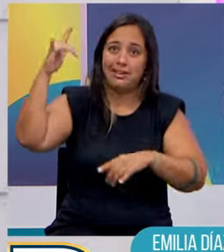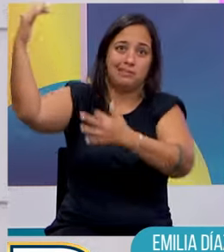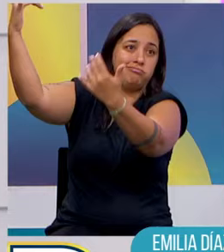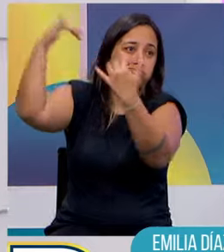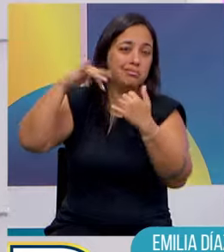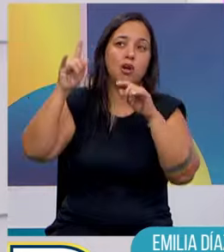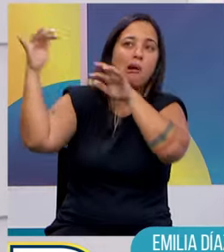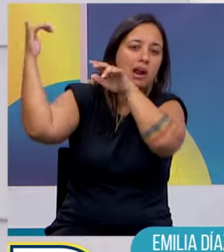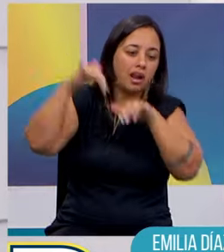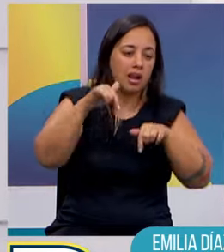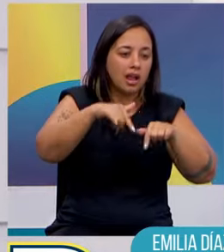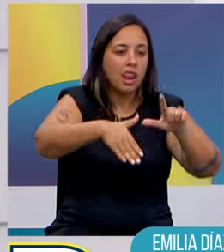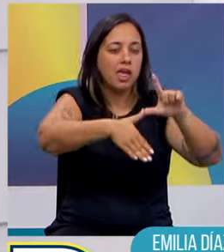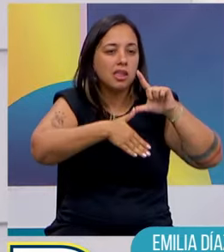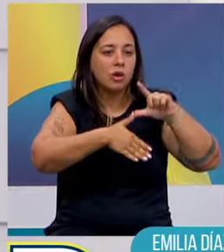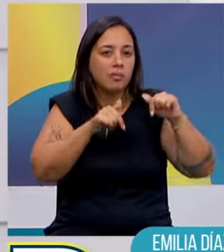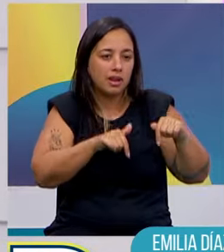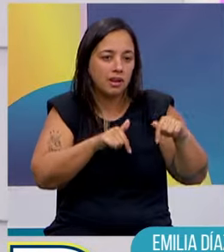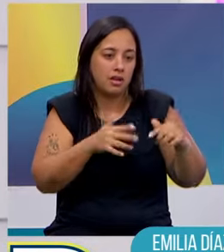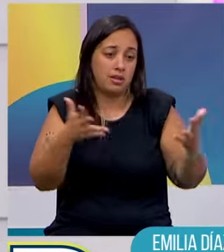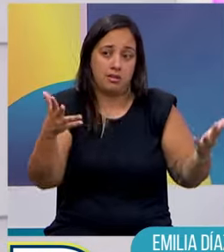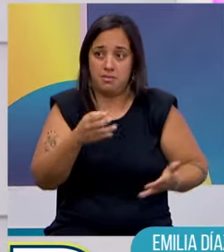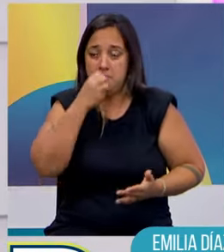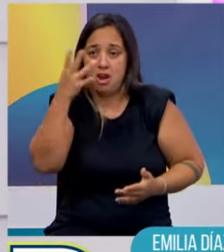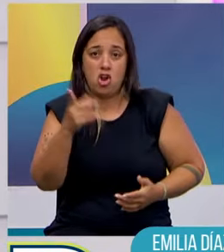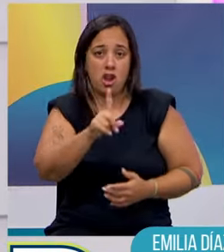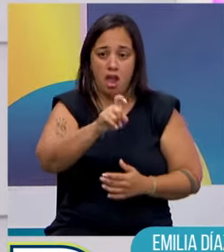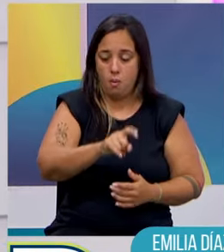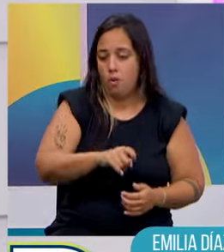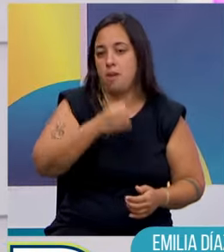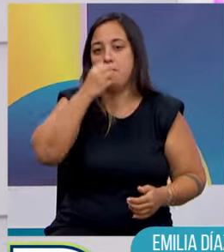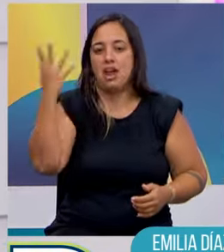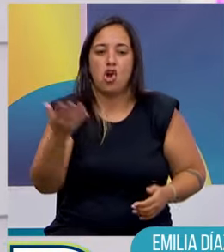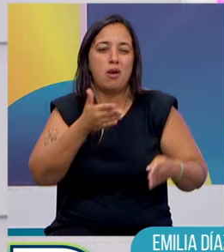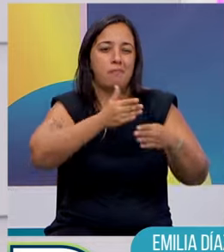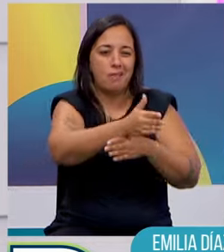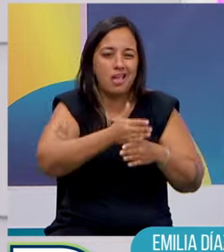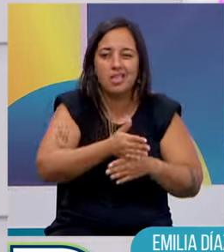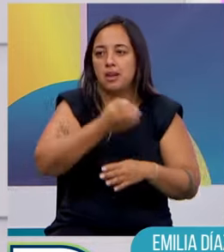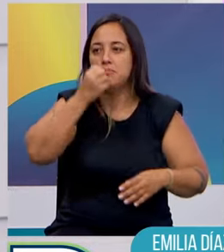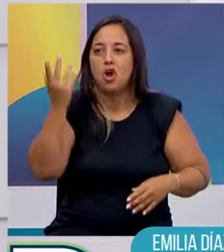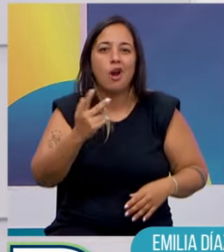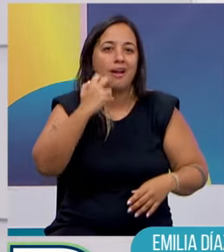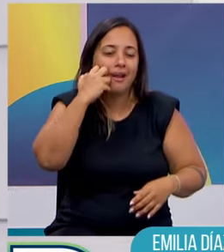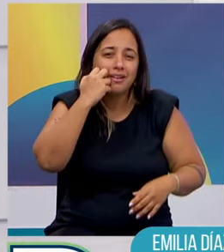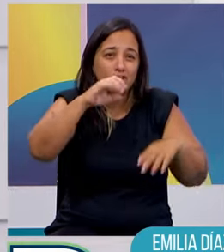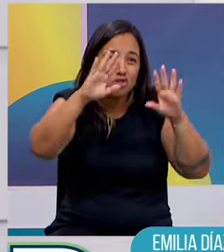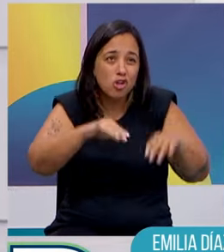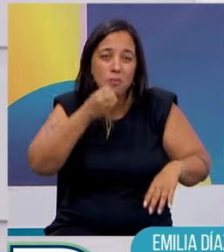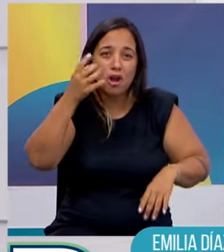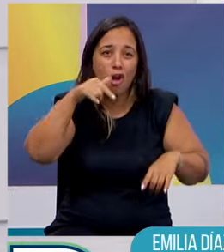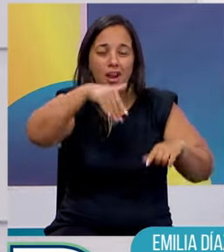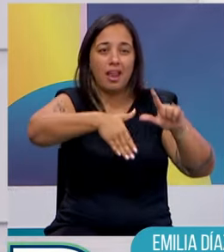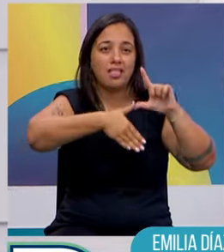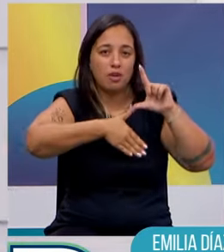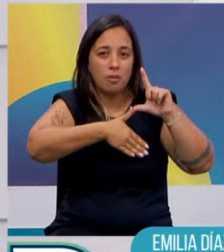ahora está la mejor madera, la mejor agua, las mejores carnes, la mejor, ¿no? O sea, y hay